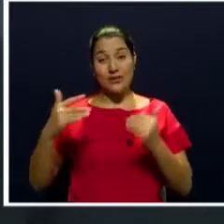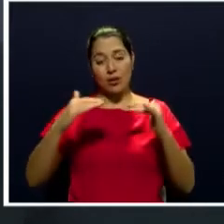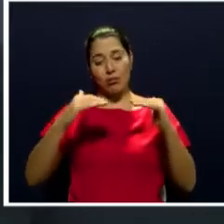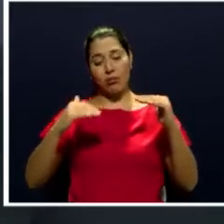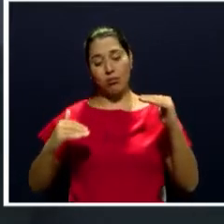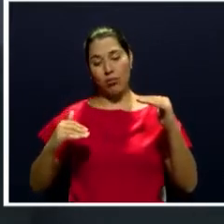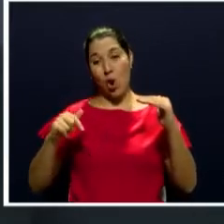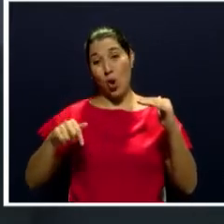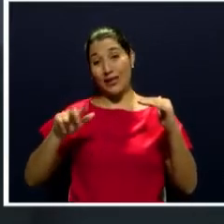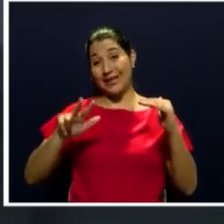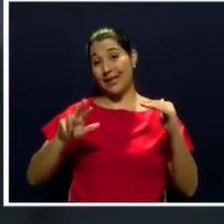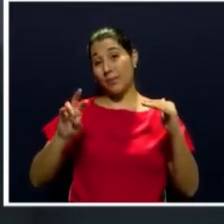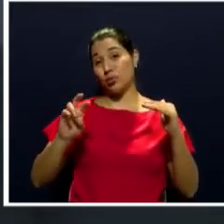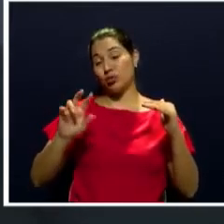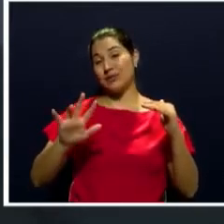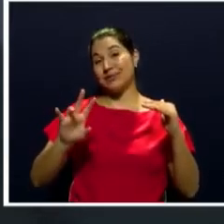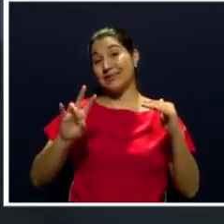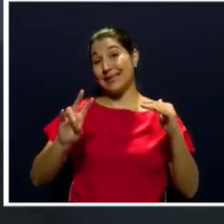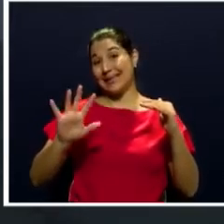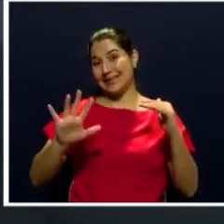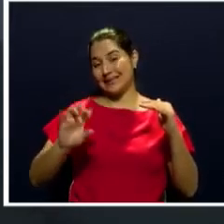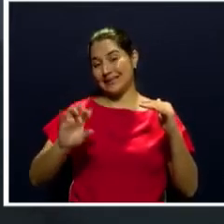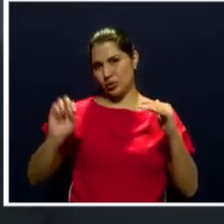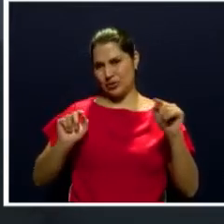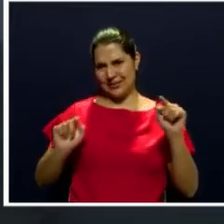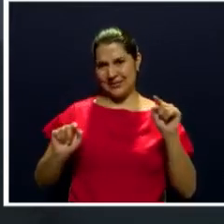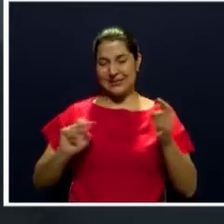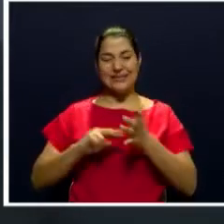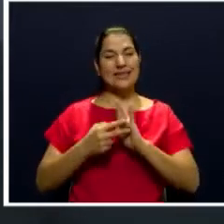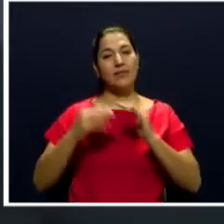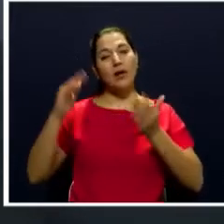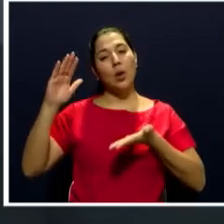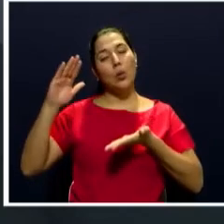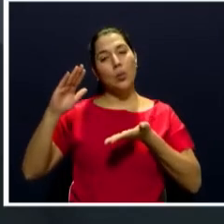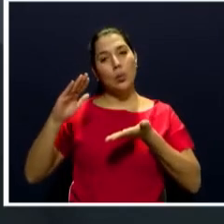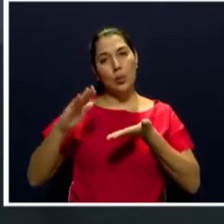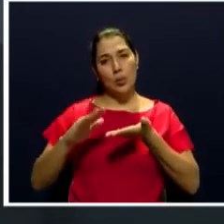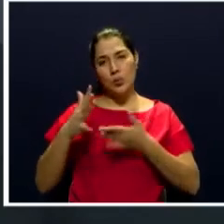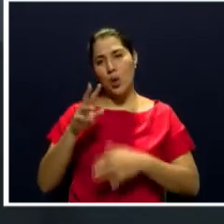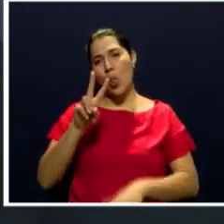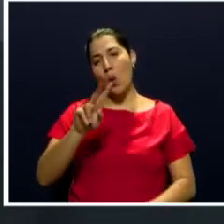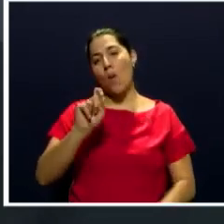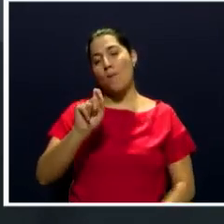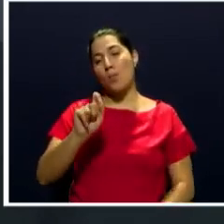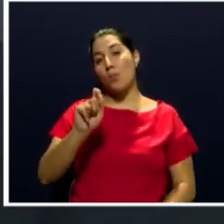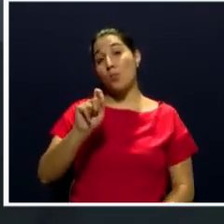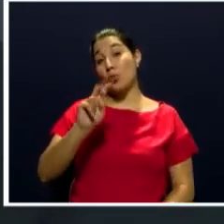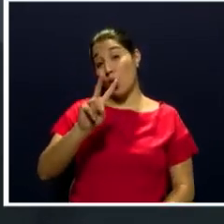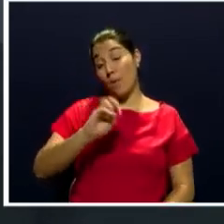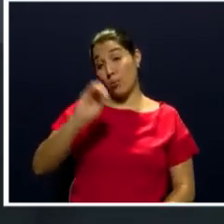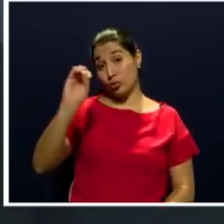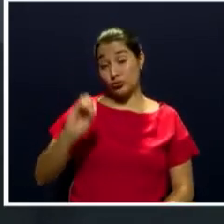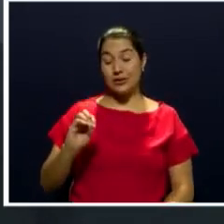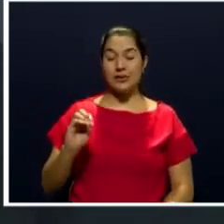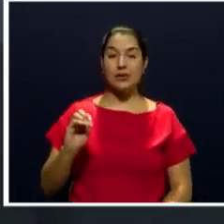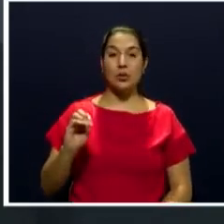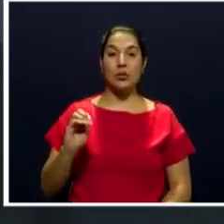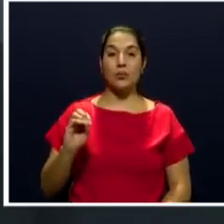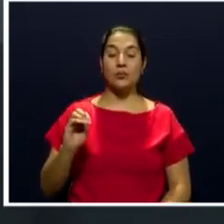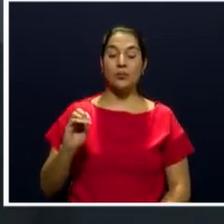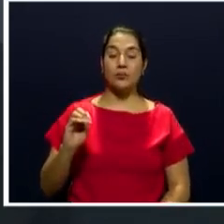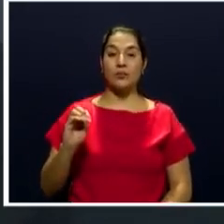un 3,75%, lo que significa una reducción de cerca de 2 puntos porcentuales en esta tasa de interés,